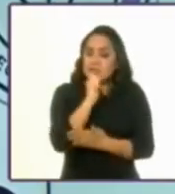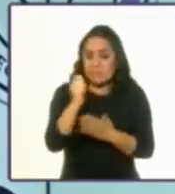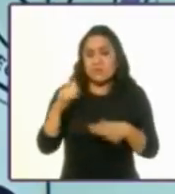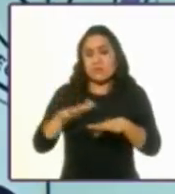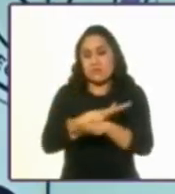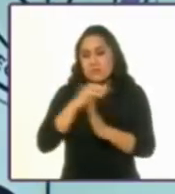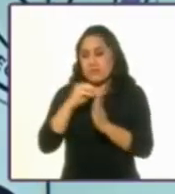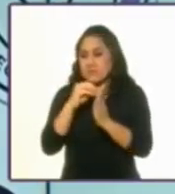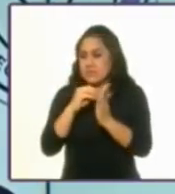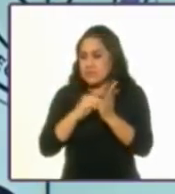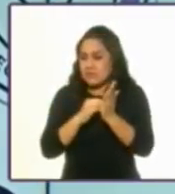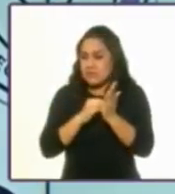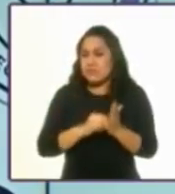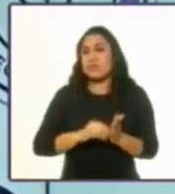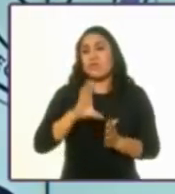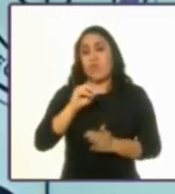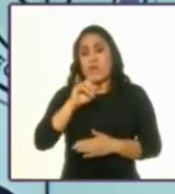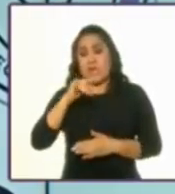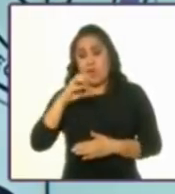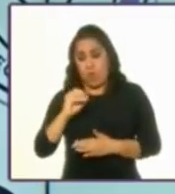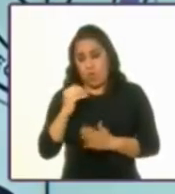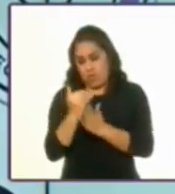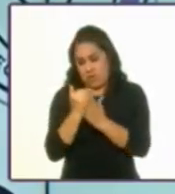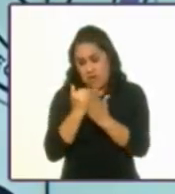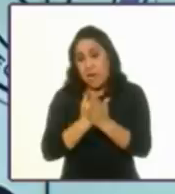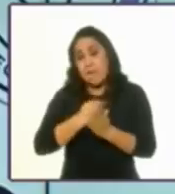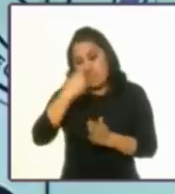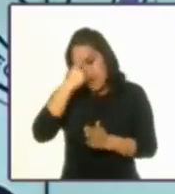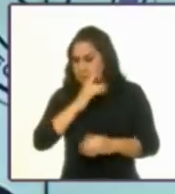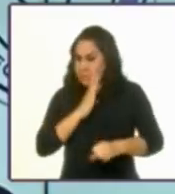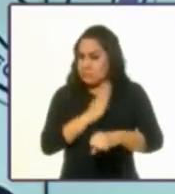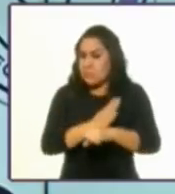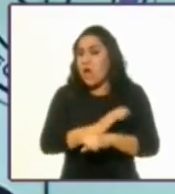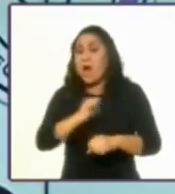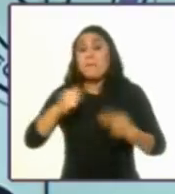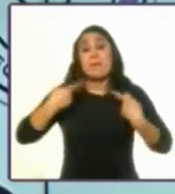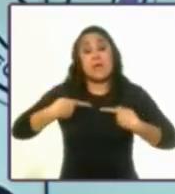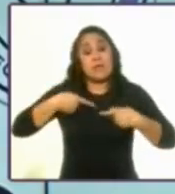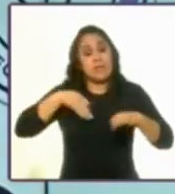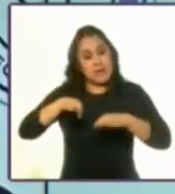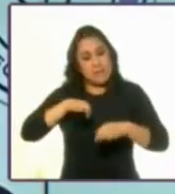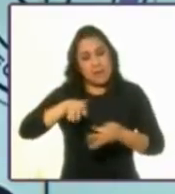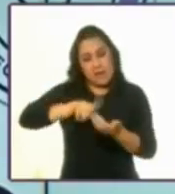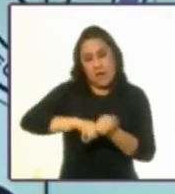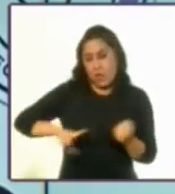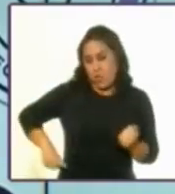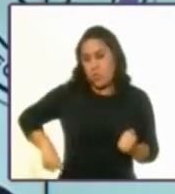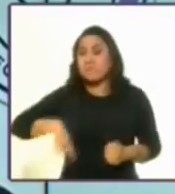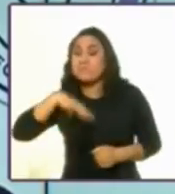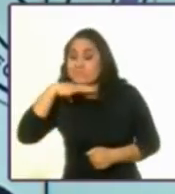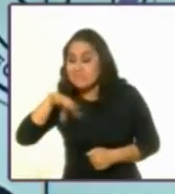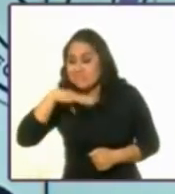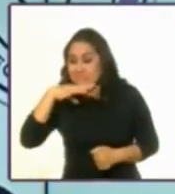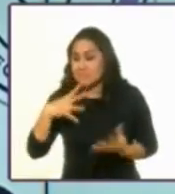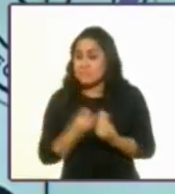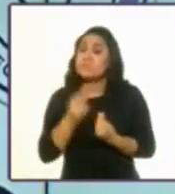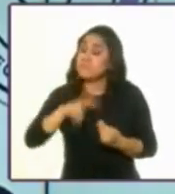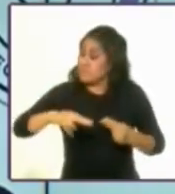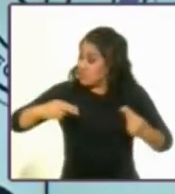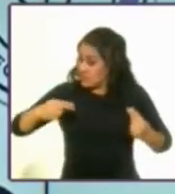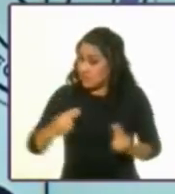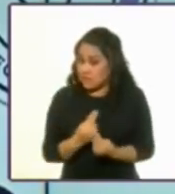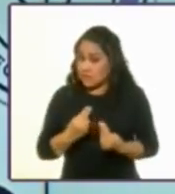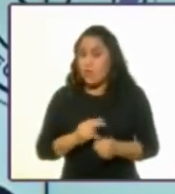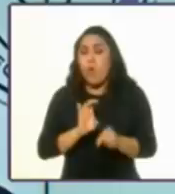para que las penas sean más severas para los funcionarios públicos corruptos es necesario la preparación